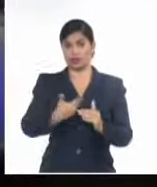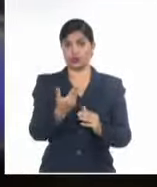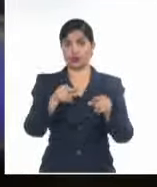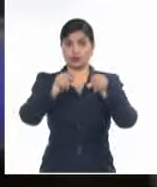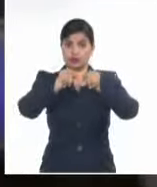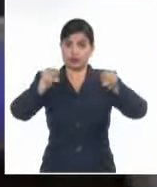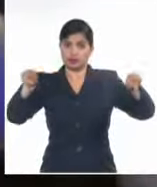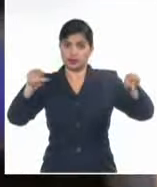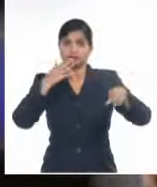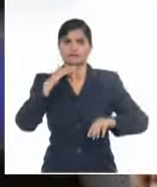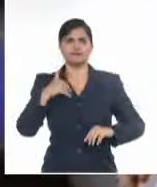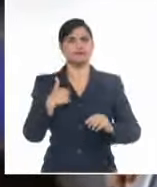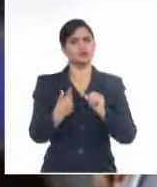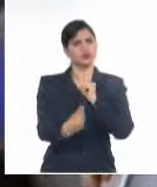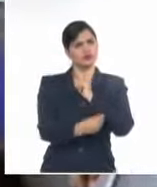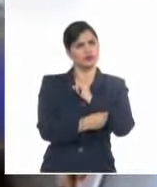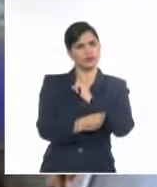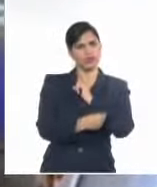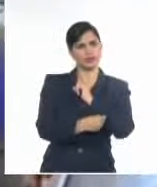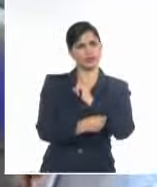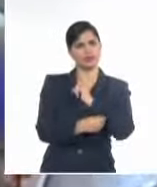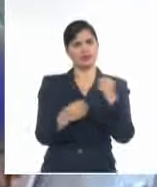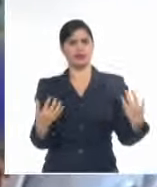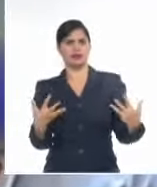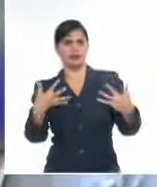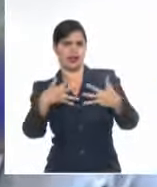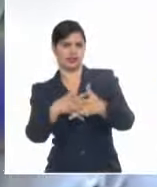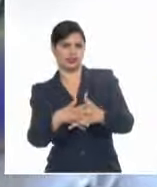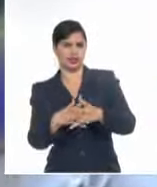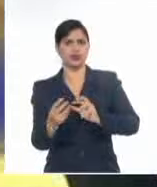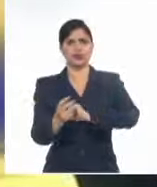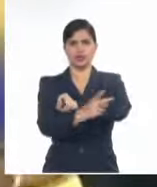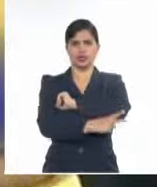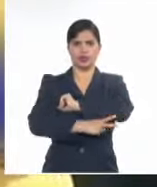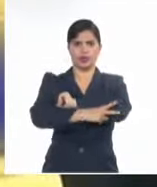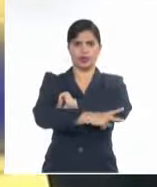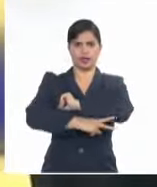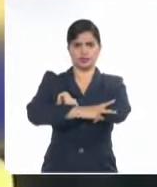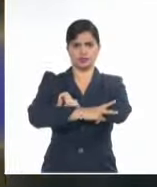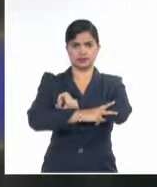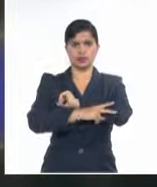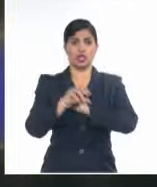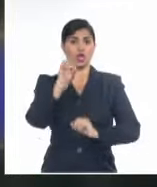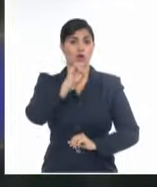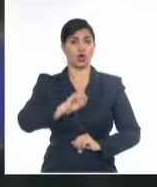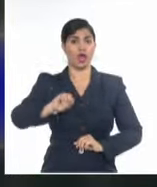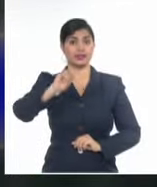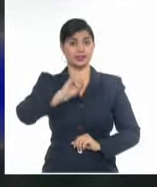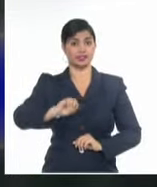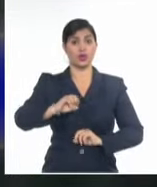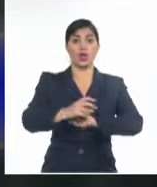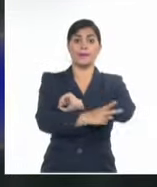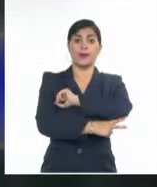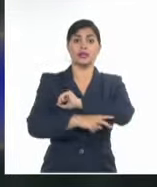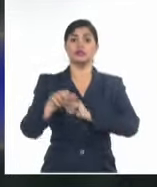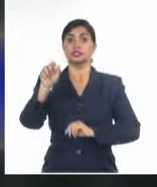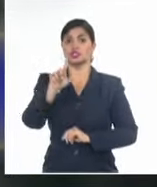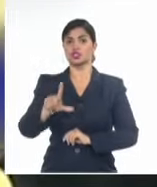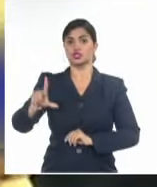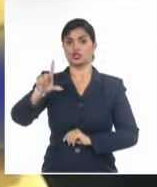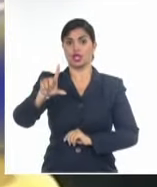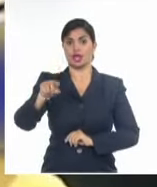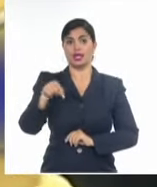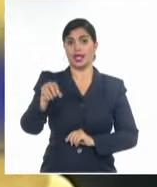cómo fortalecer el espacio, el Consejo de Movimientos Sociales o el espacio que ALBA abre para un